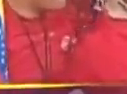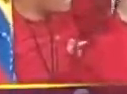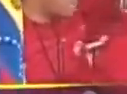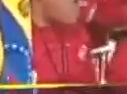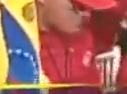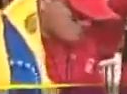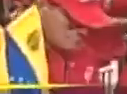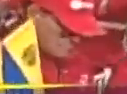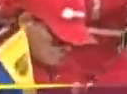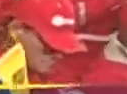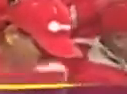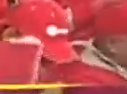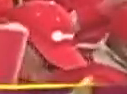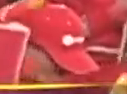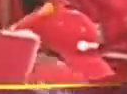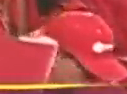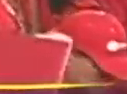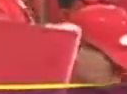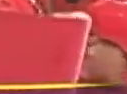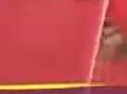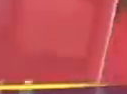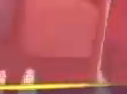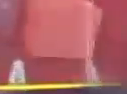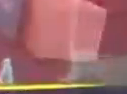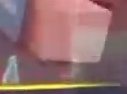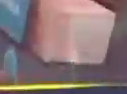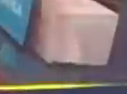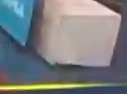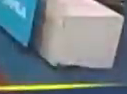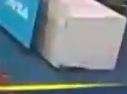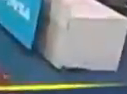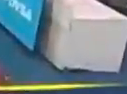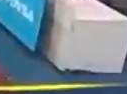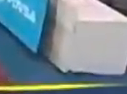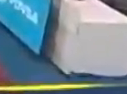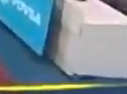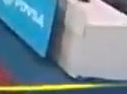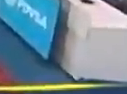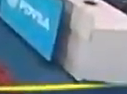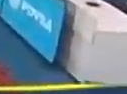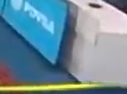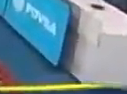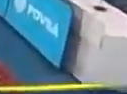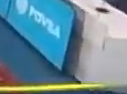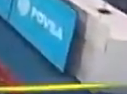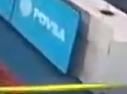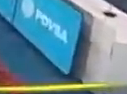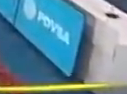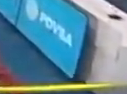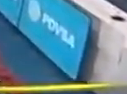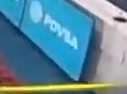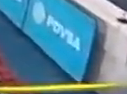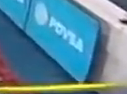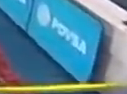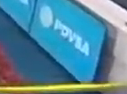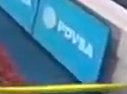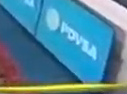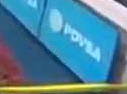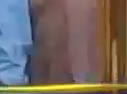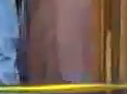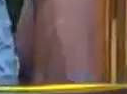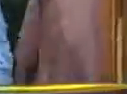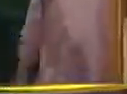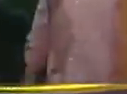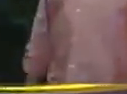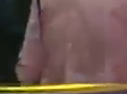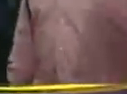para desestabilizar al presidente constitucional de la República Bolivariana de Venezuela, Nicolás